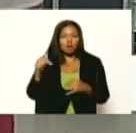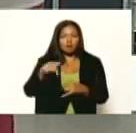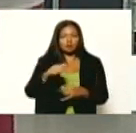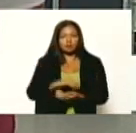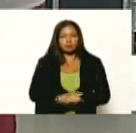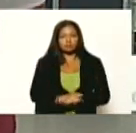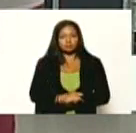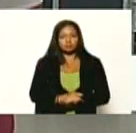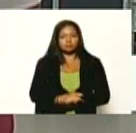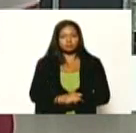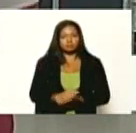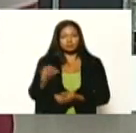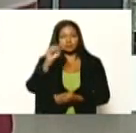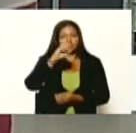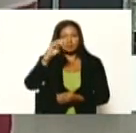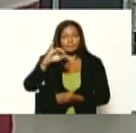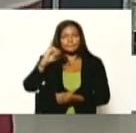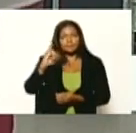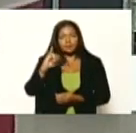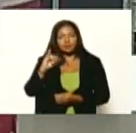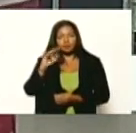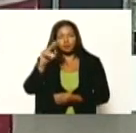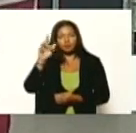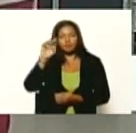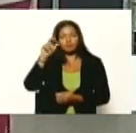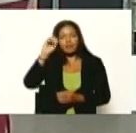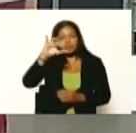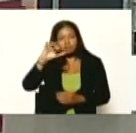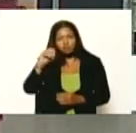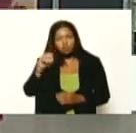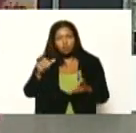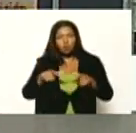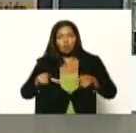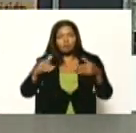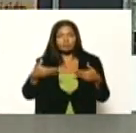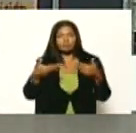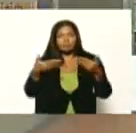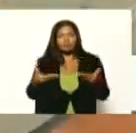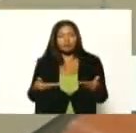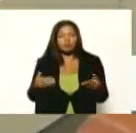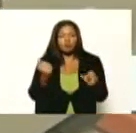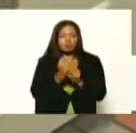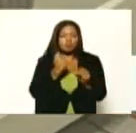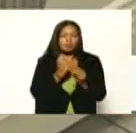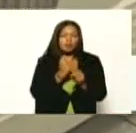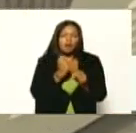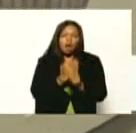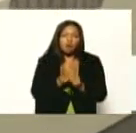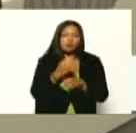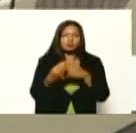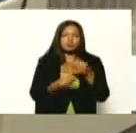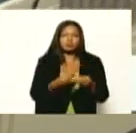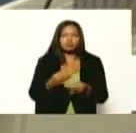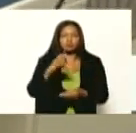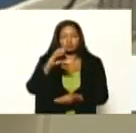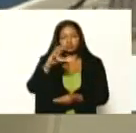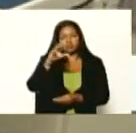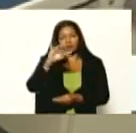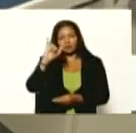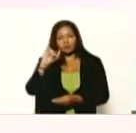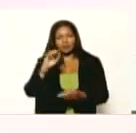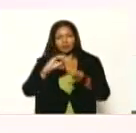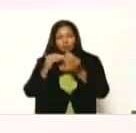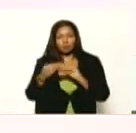el SRI Eufrasio Guerrero, entregando la obra del SRI